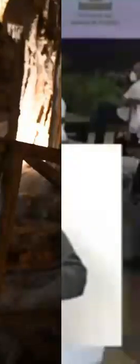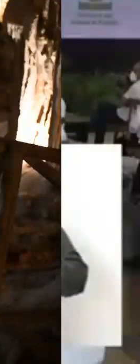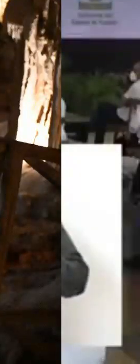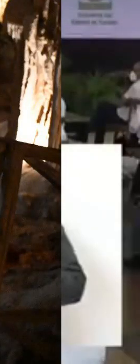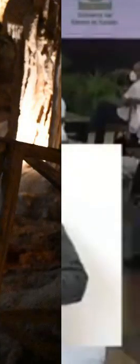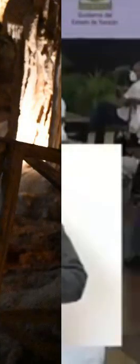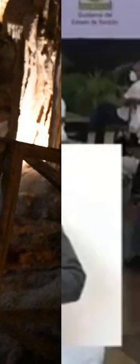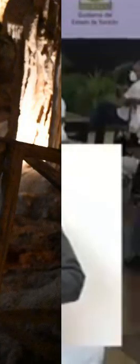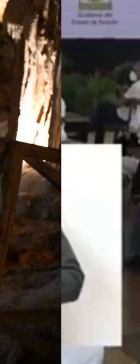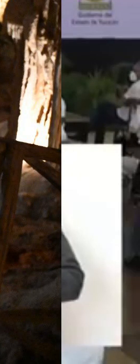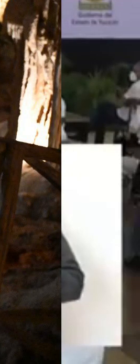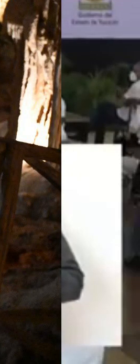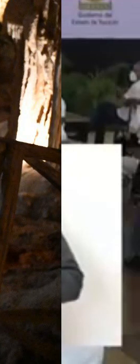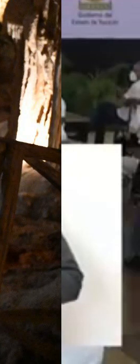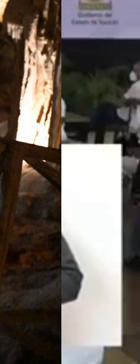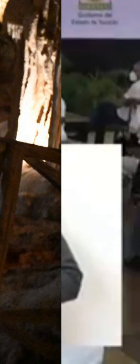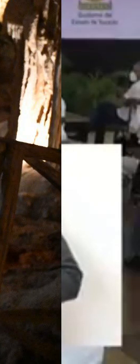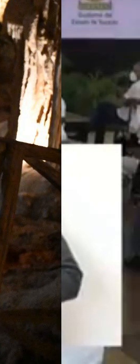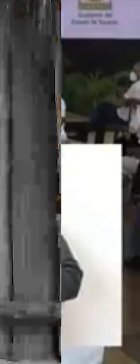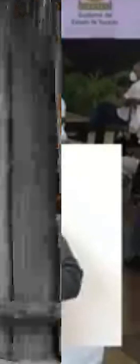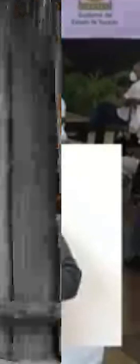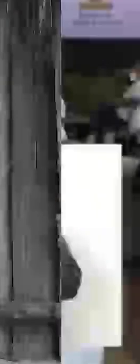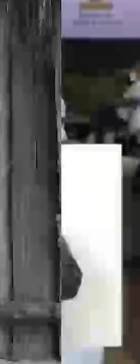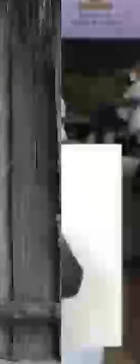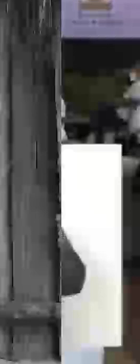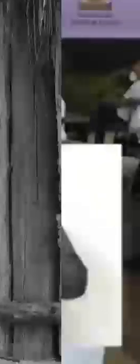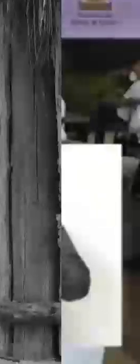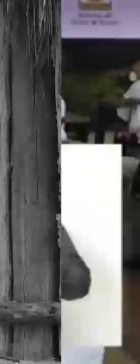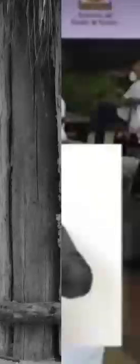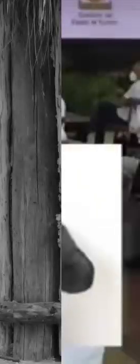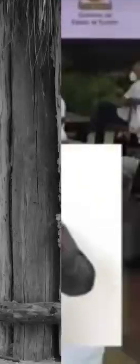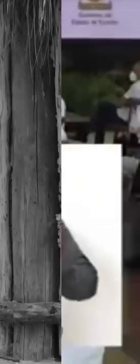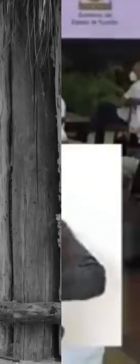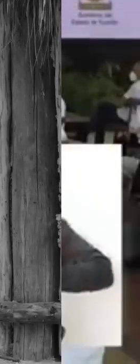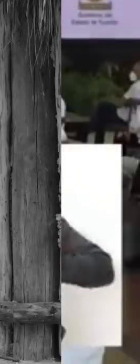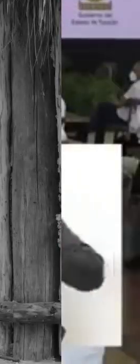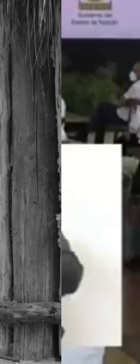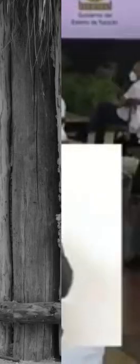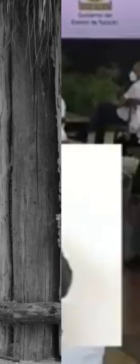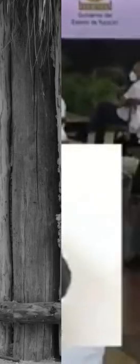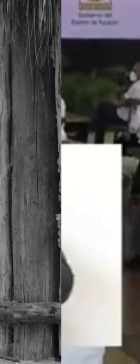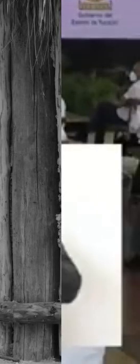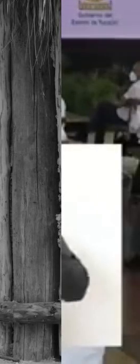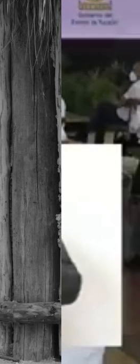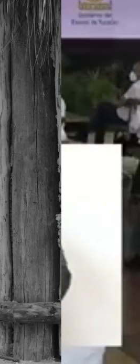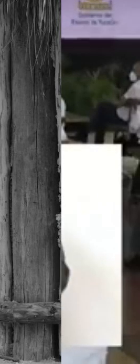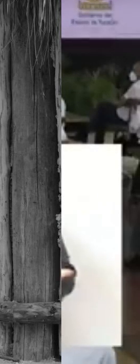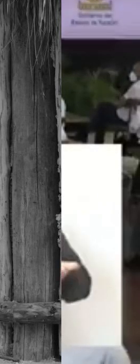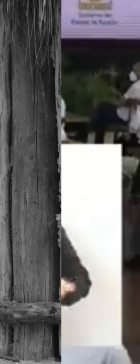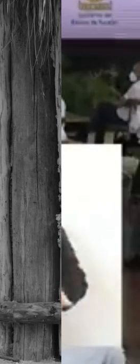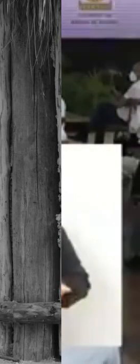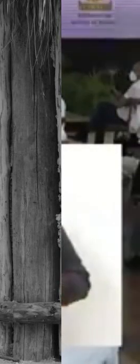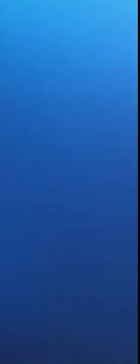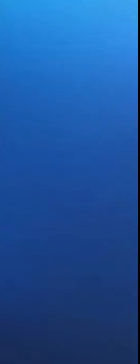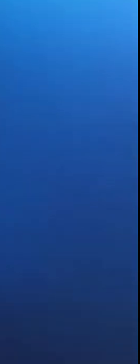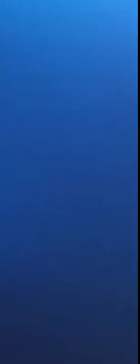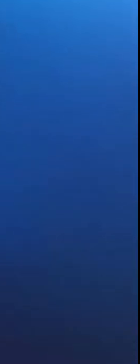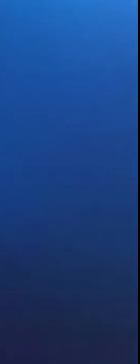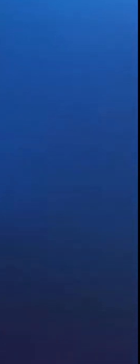15 millones de pesos en un cenote, aldea maya y cultivos, y generará 340 empleos directos e